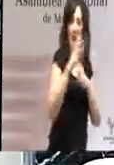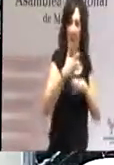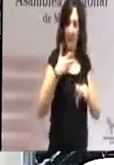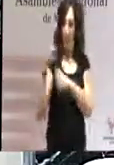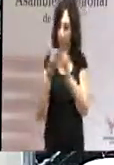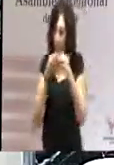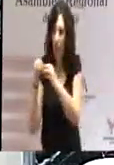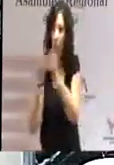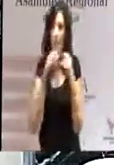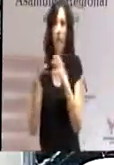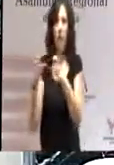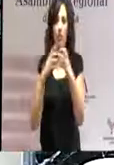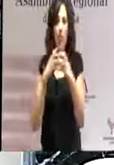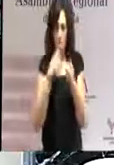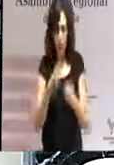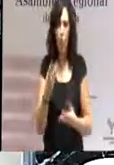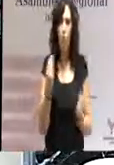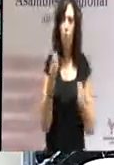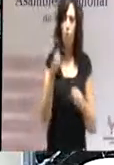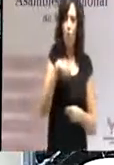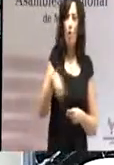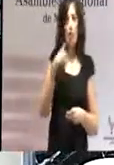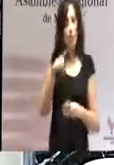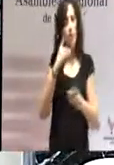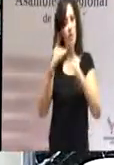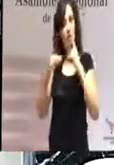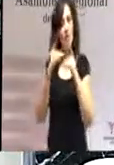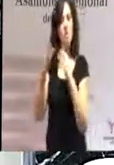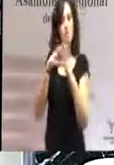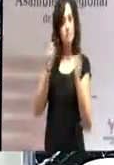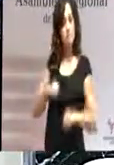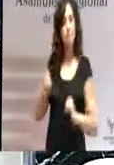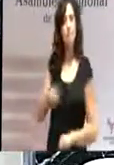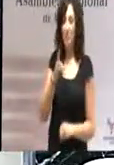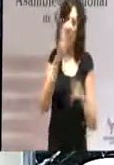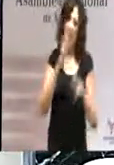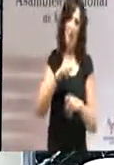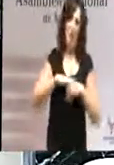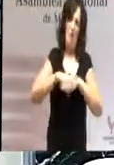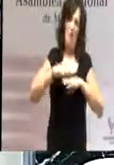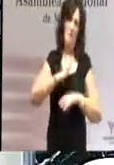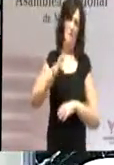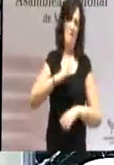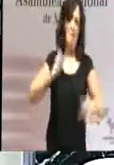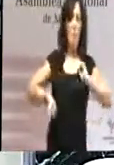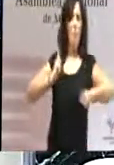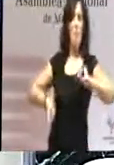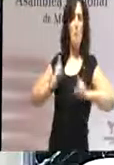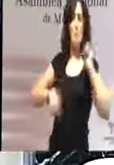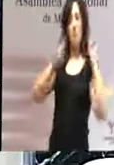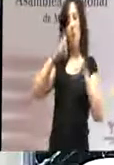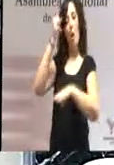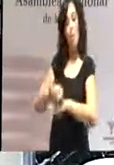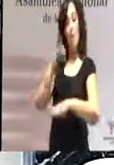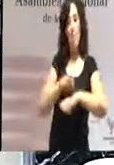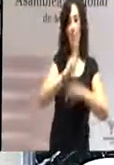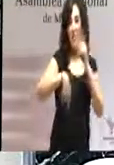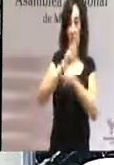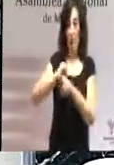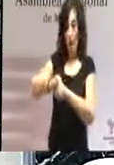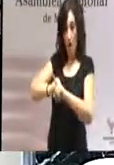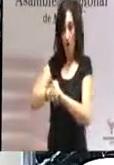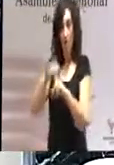consensúe, tienda la mano, pero de verdad, y no gobierne a base de decreto de ley y luego nos coaccione para que se los convalidemos aquí en